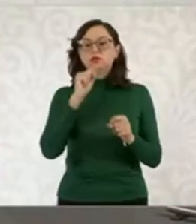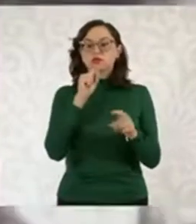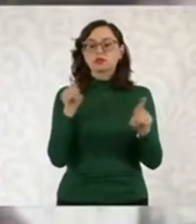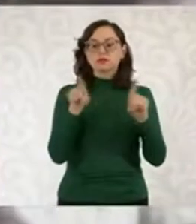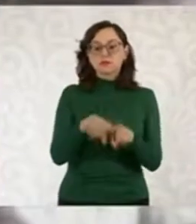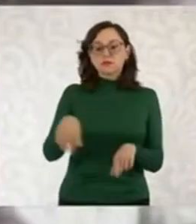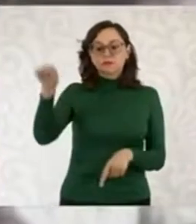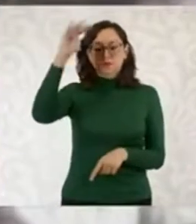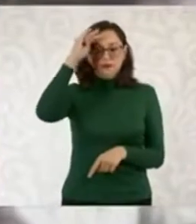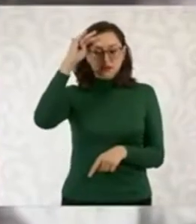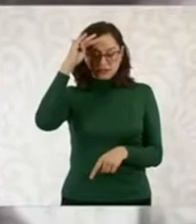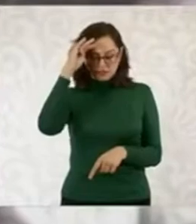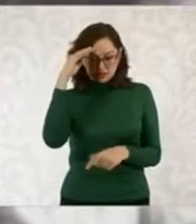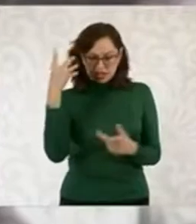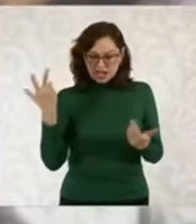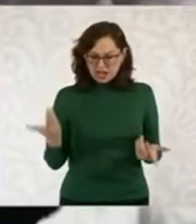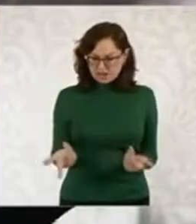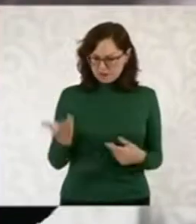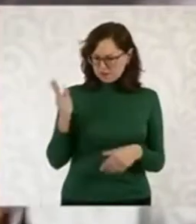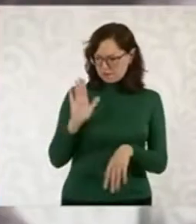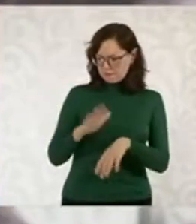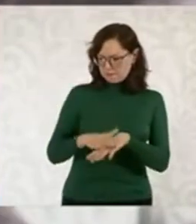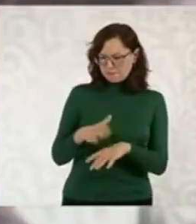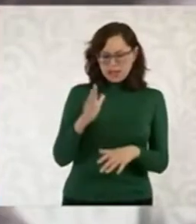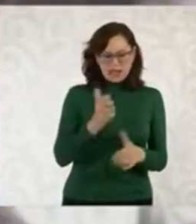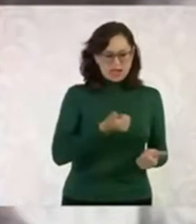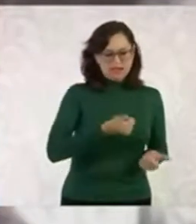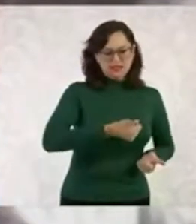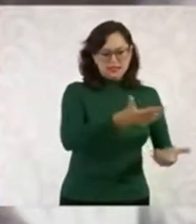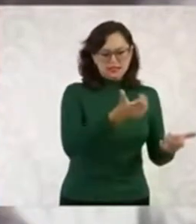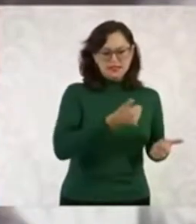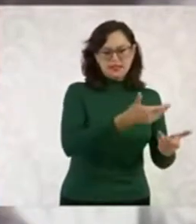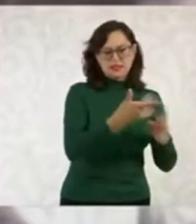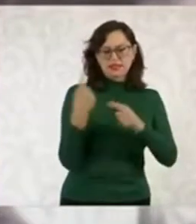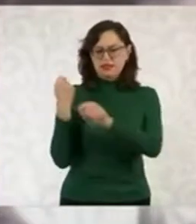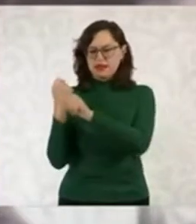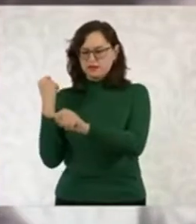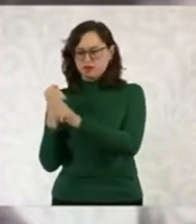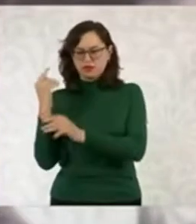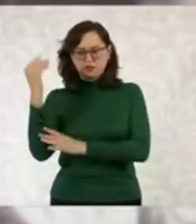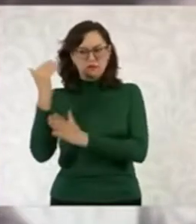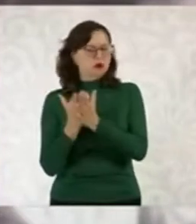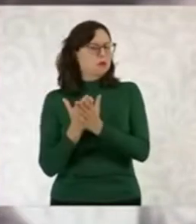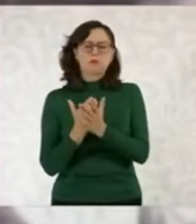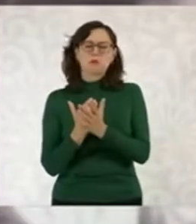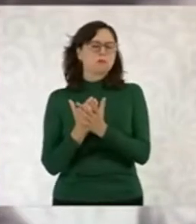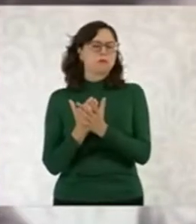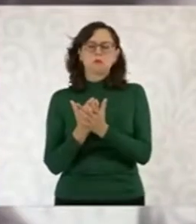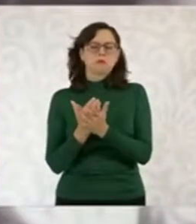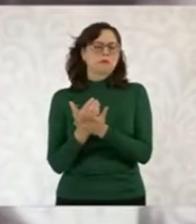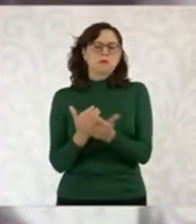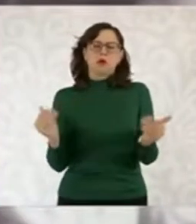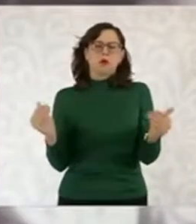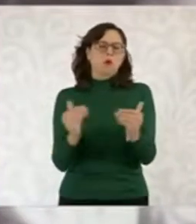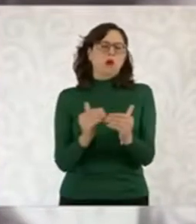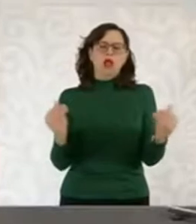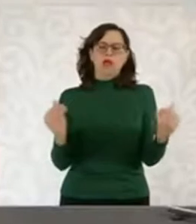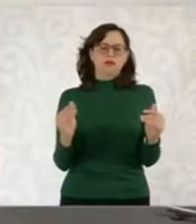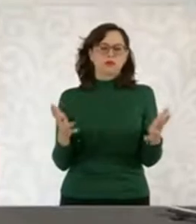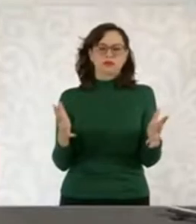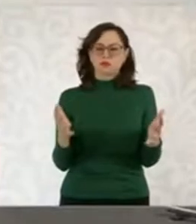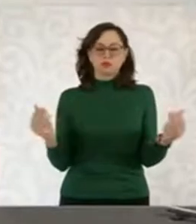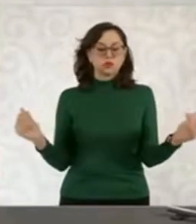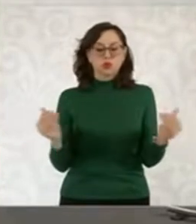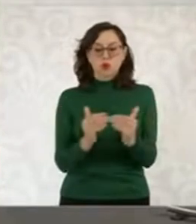mucho más los trabajadores de reparto que los de transporte y están prácticamente 50-50. Y uno de